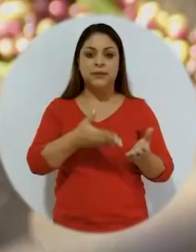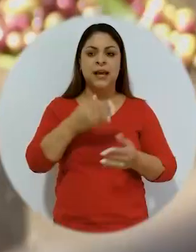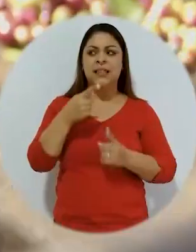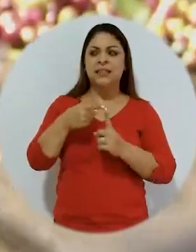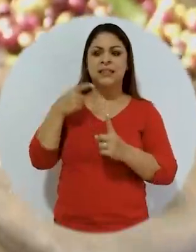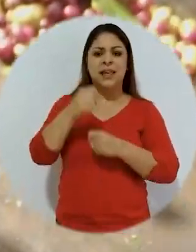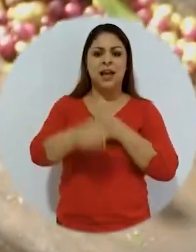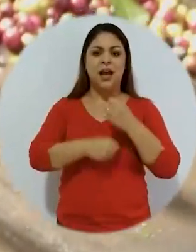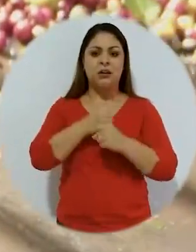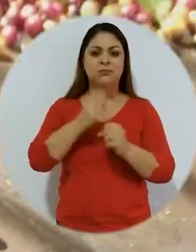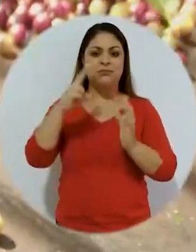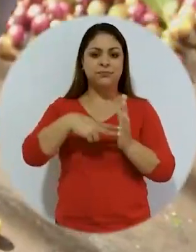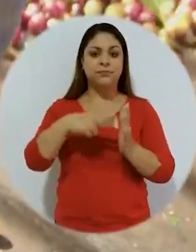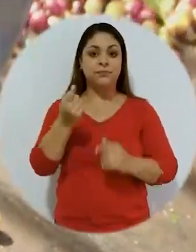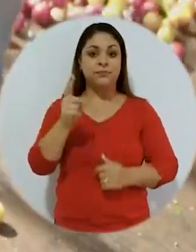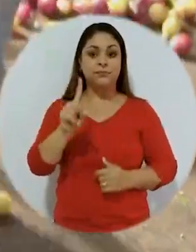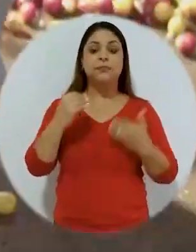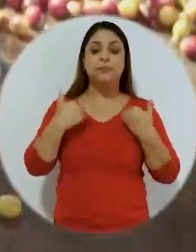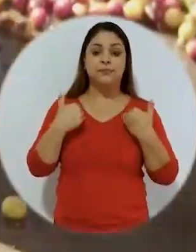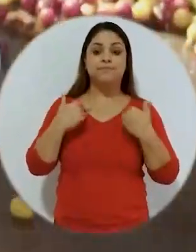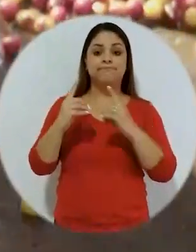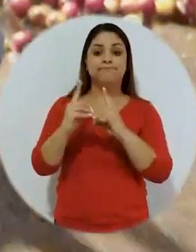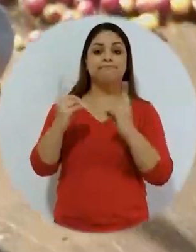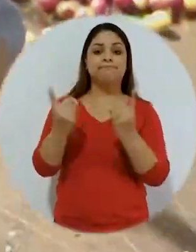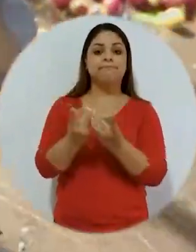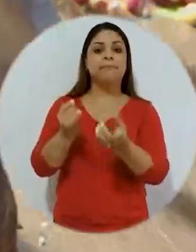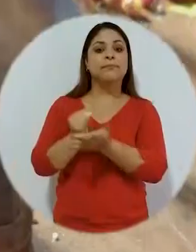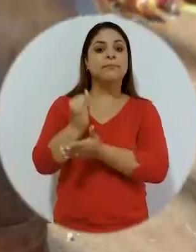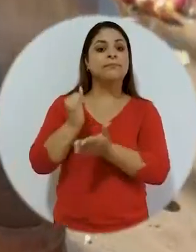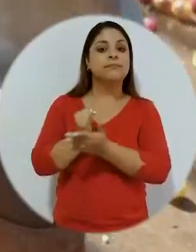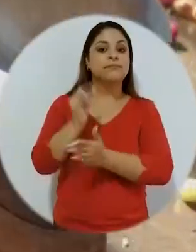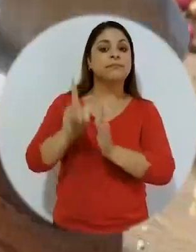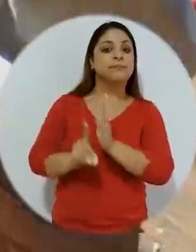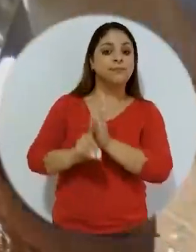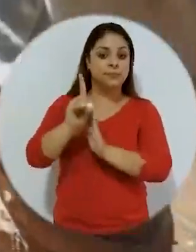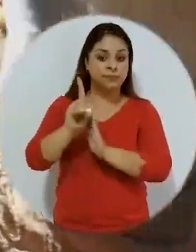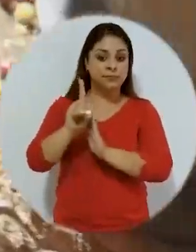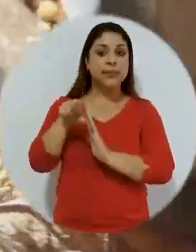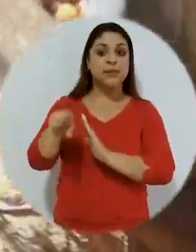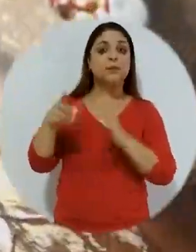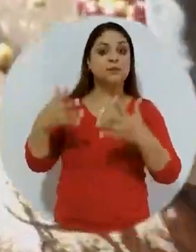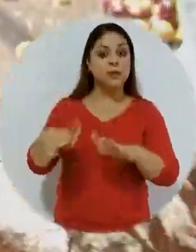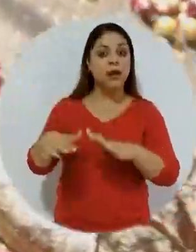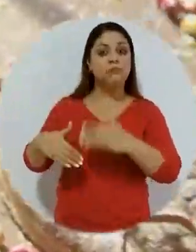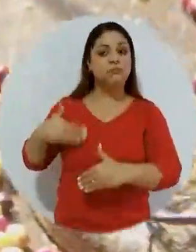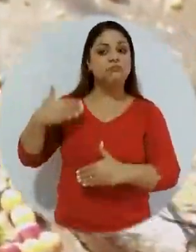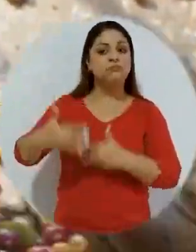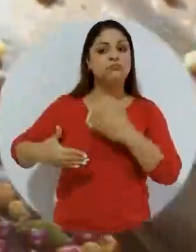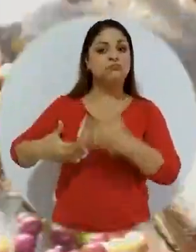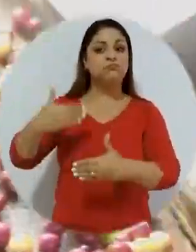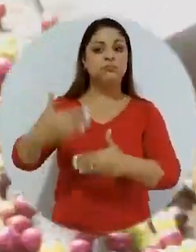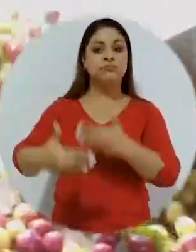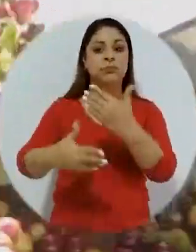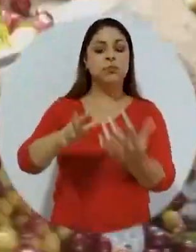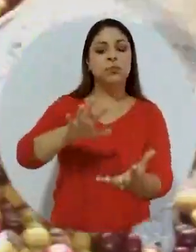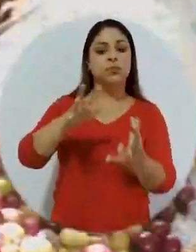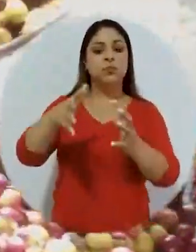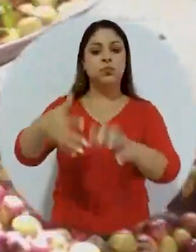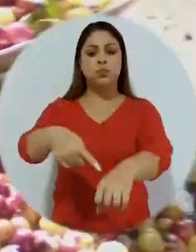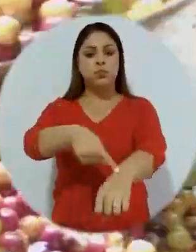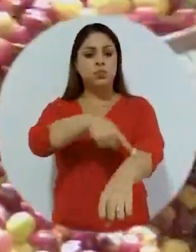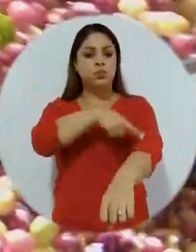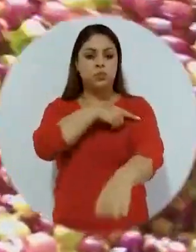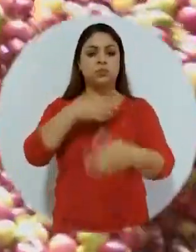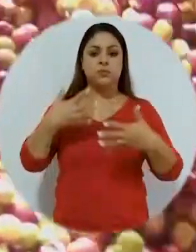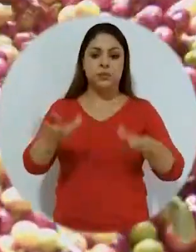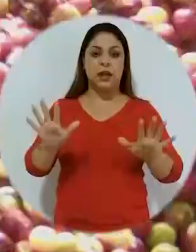desde el año 2011 contamos con un departamento de investigación y desarrollo que ha ido evolucionando a lo largo del